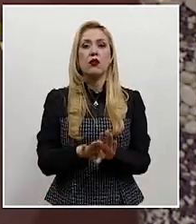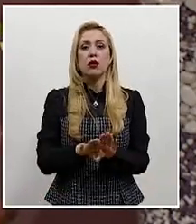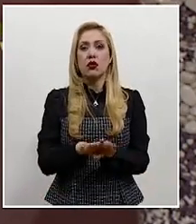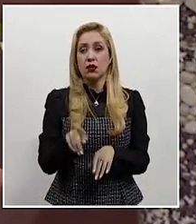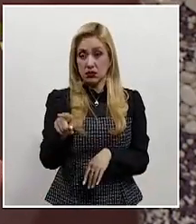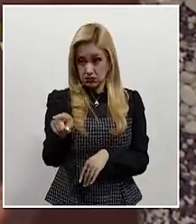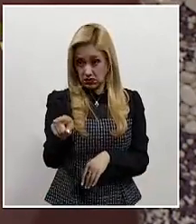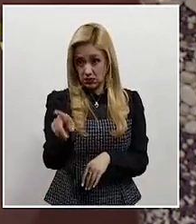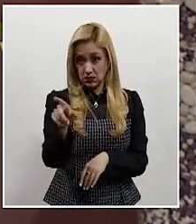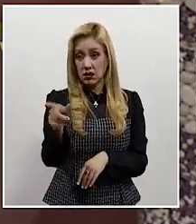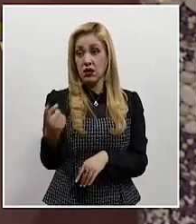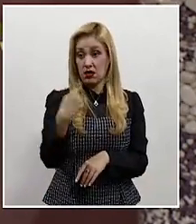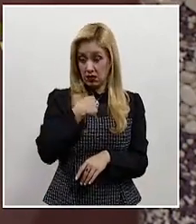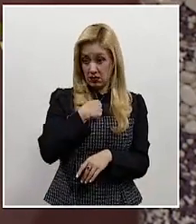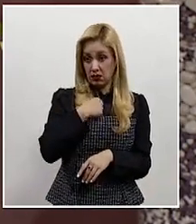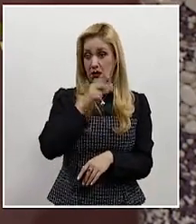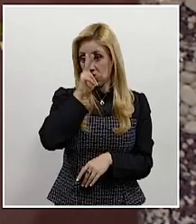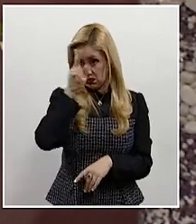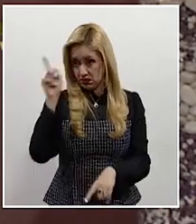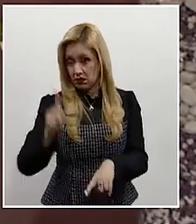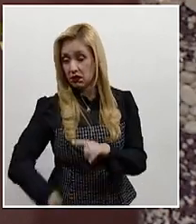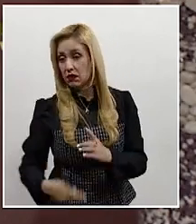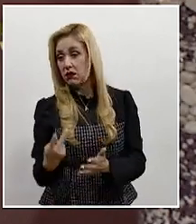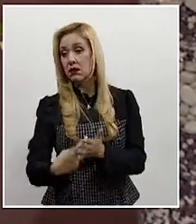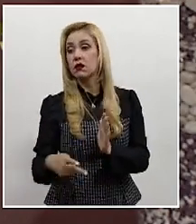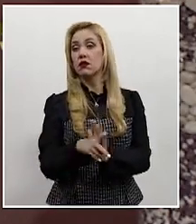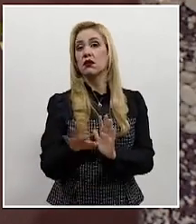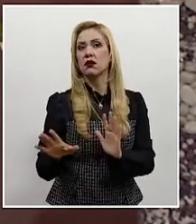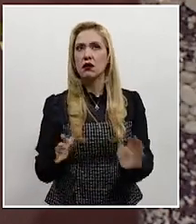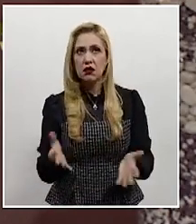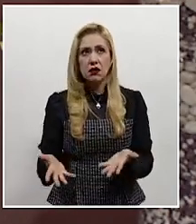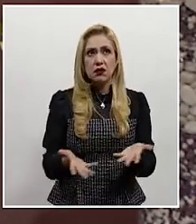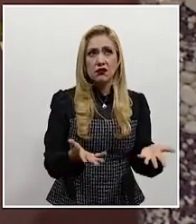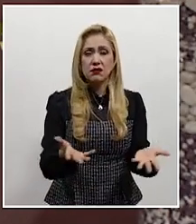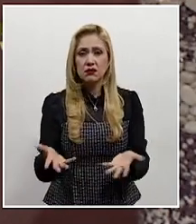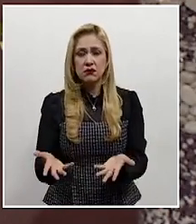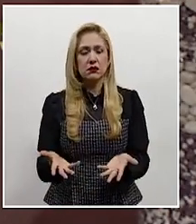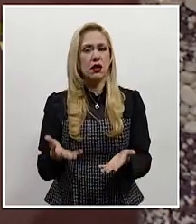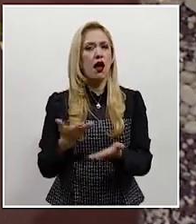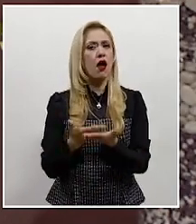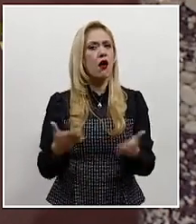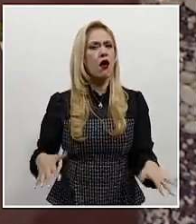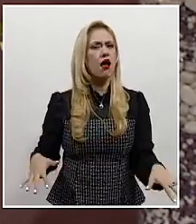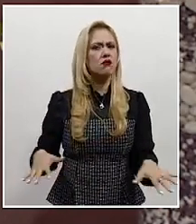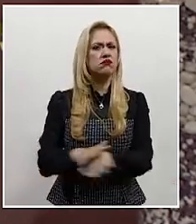los patrones y a los trabajadores. Y hoy en día toda la reforma que hemos